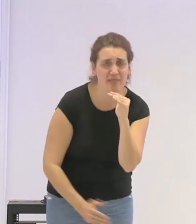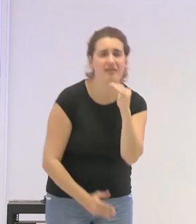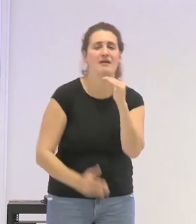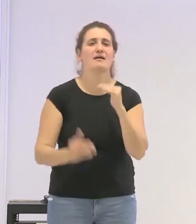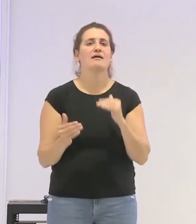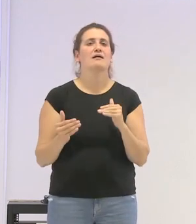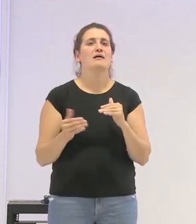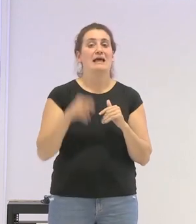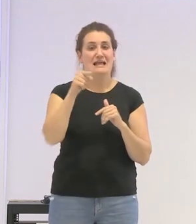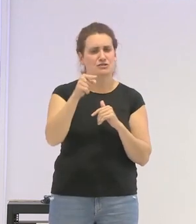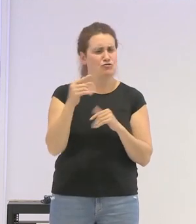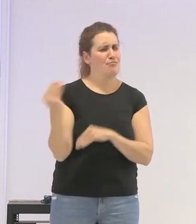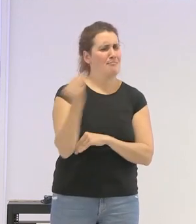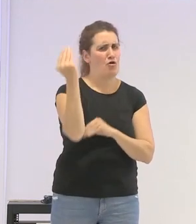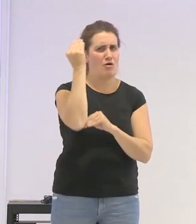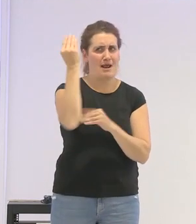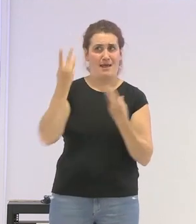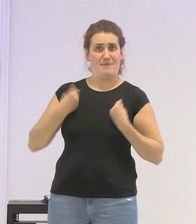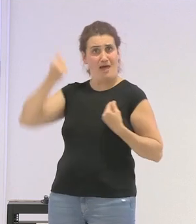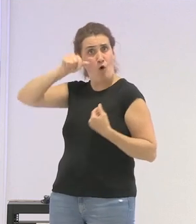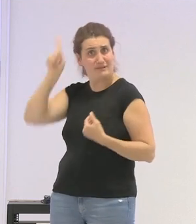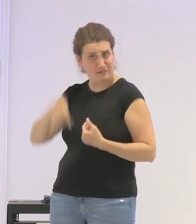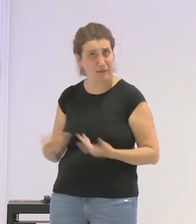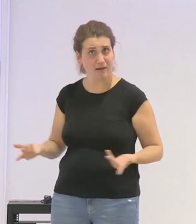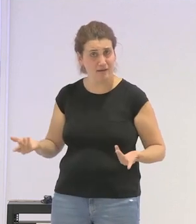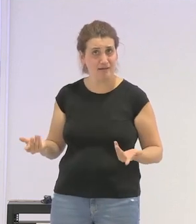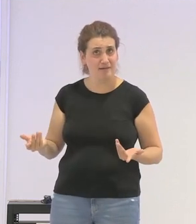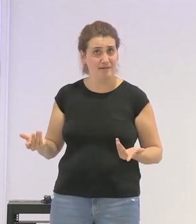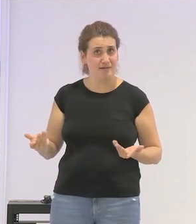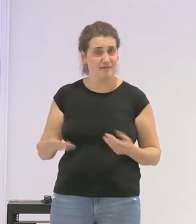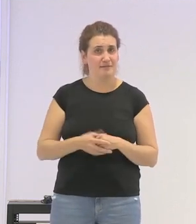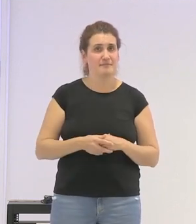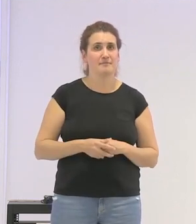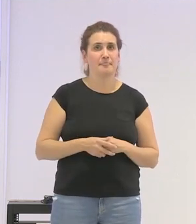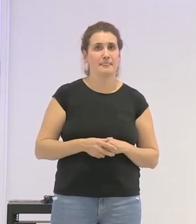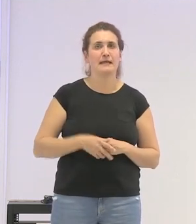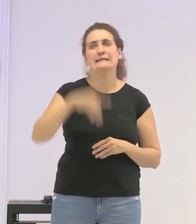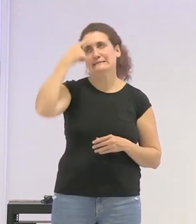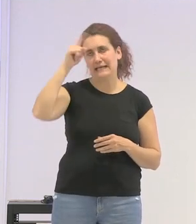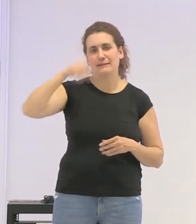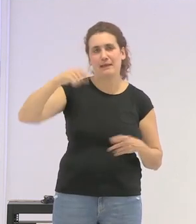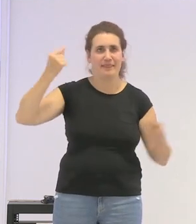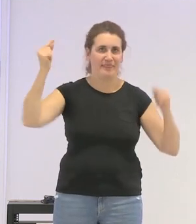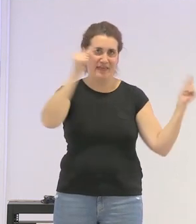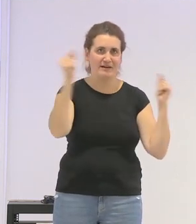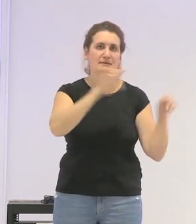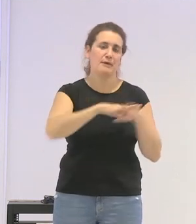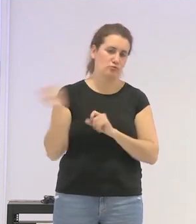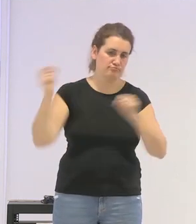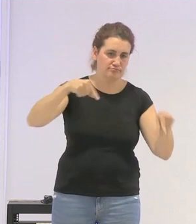y eso va a mejorar también la vida de los hombres, ¿no? ¿En qué manera? Entonces, bueno, sé que es un debate, pero bueno, también lo quería traer